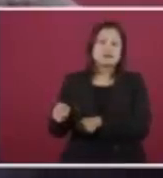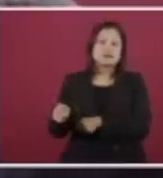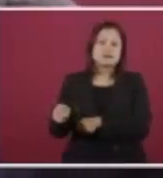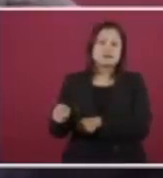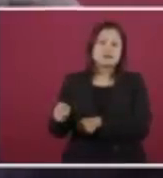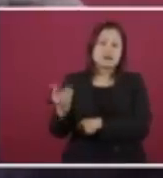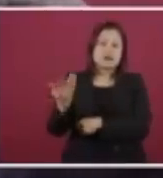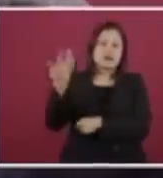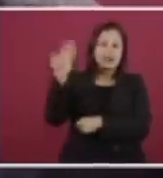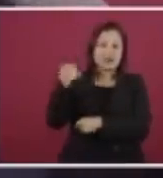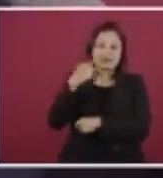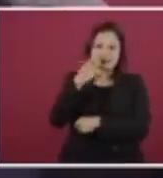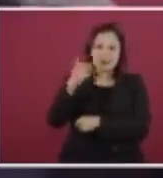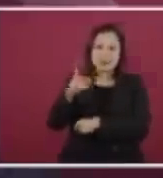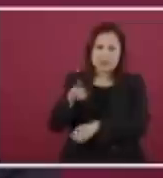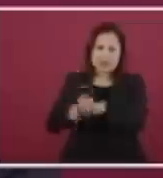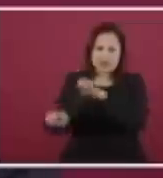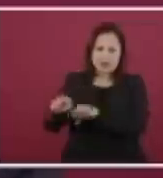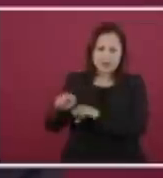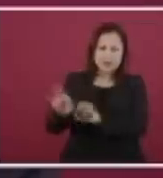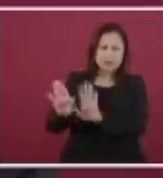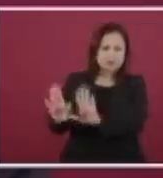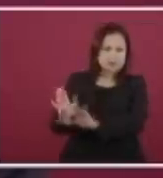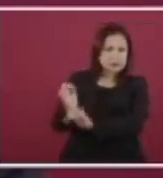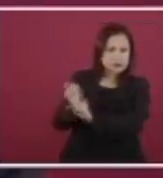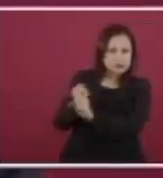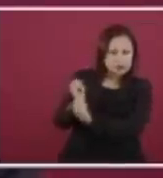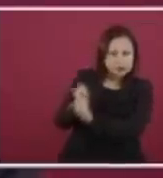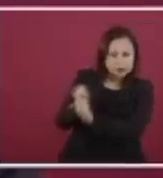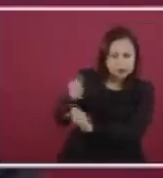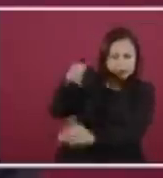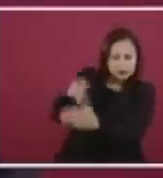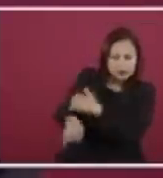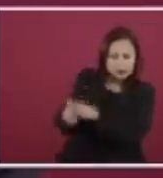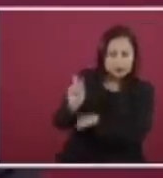dijimos que hasta que no se investigara